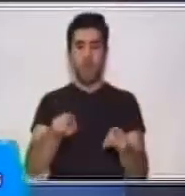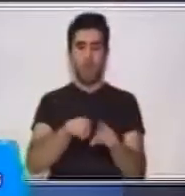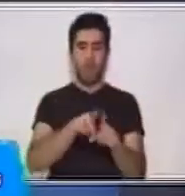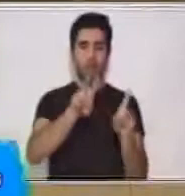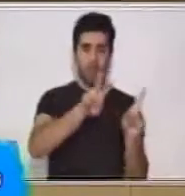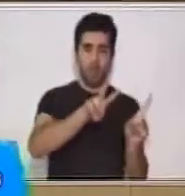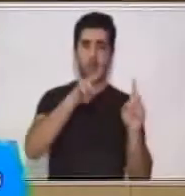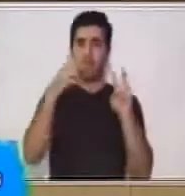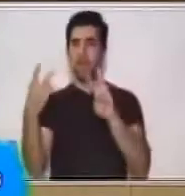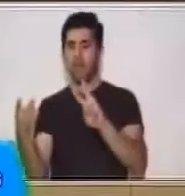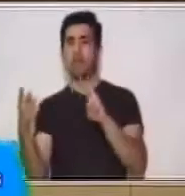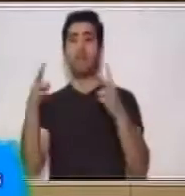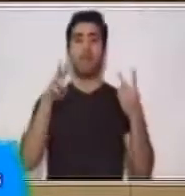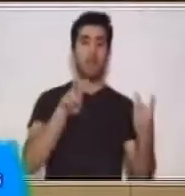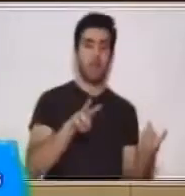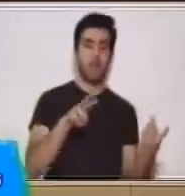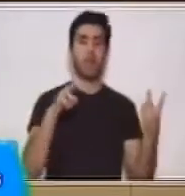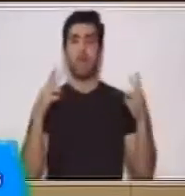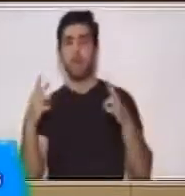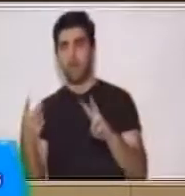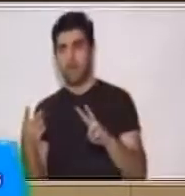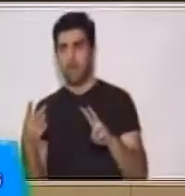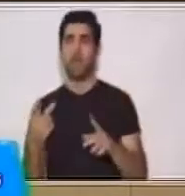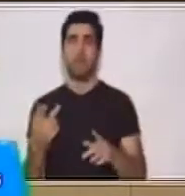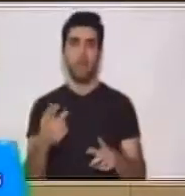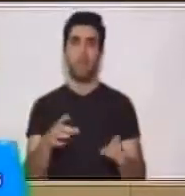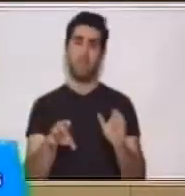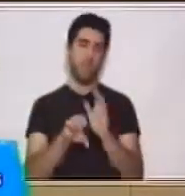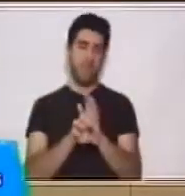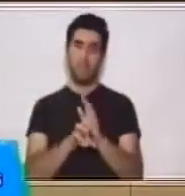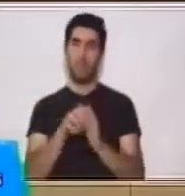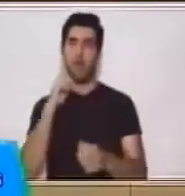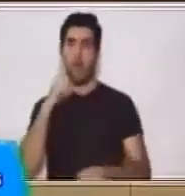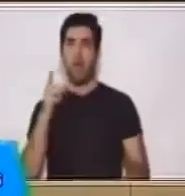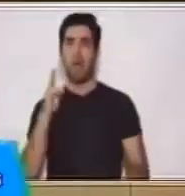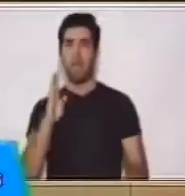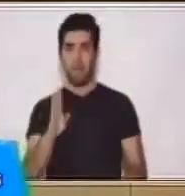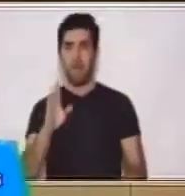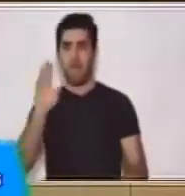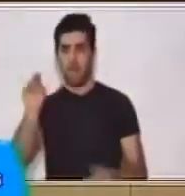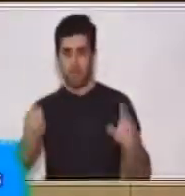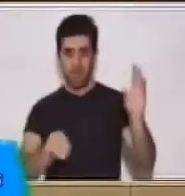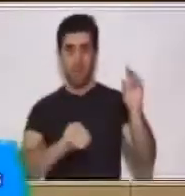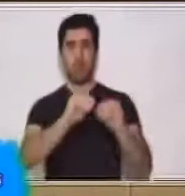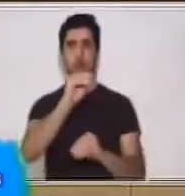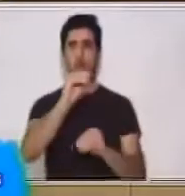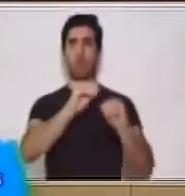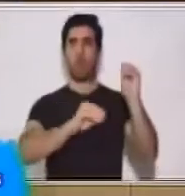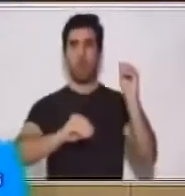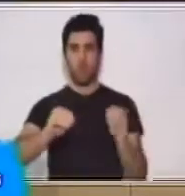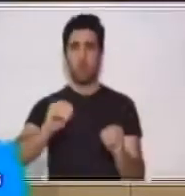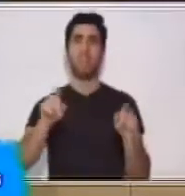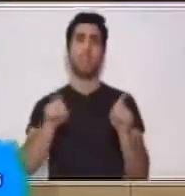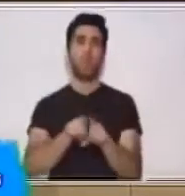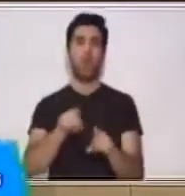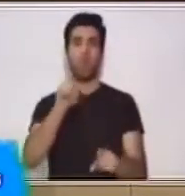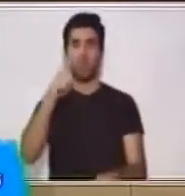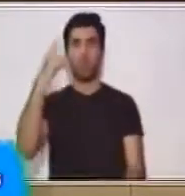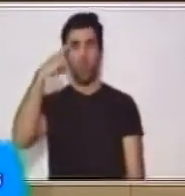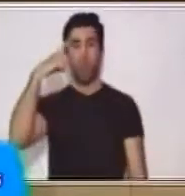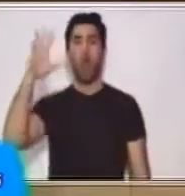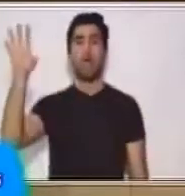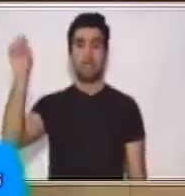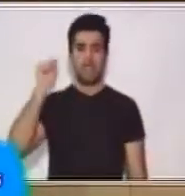despejar, por ejemplo, aquí el recíproco de B, de la misma manera aquí, de la misma manera allá. Es también un concepto que tenemos